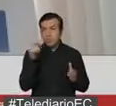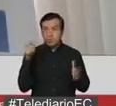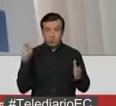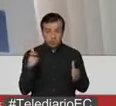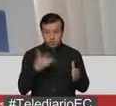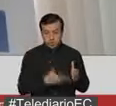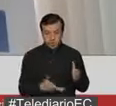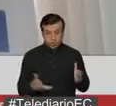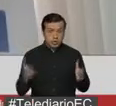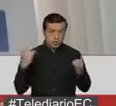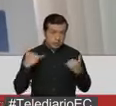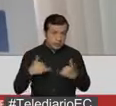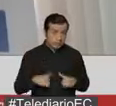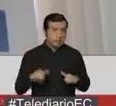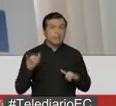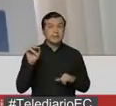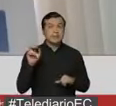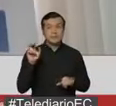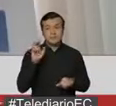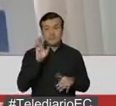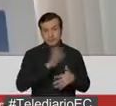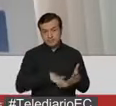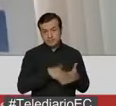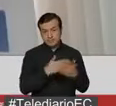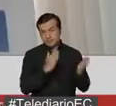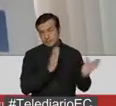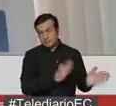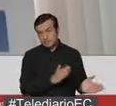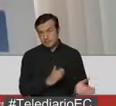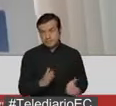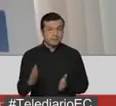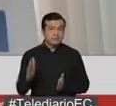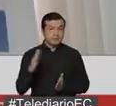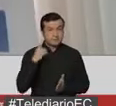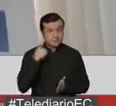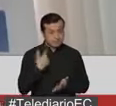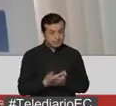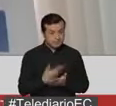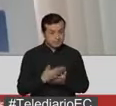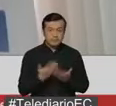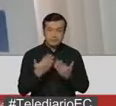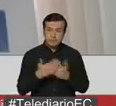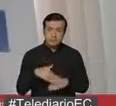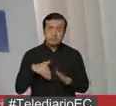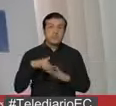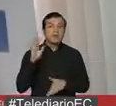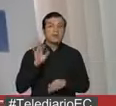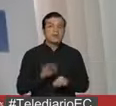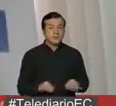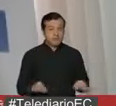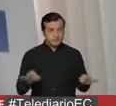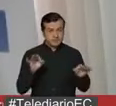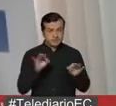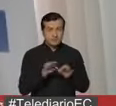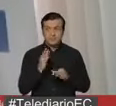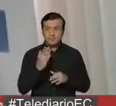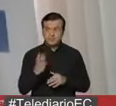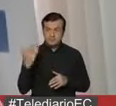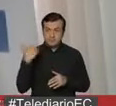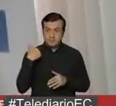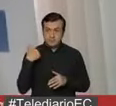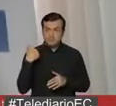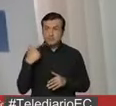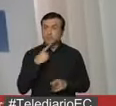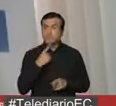número seguimos con un cronograma establecido para su aplicación. Pero lo más importante es que tenemos ya